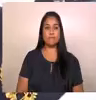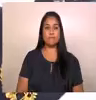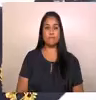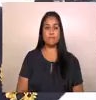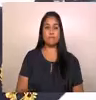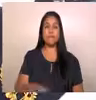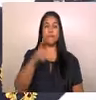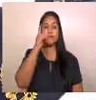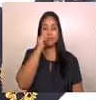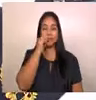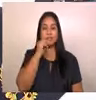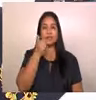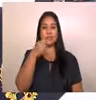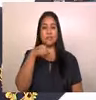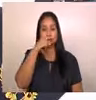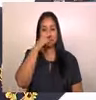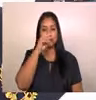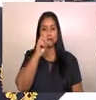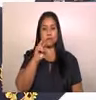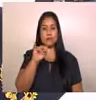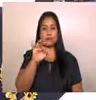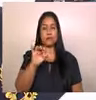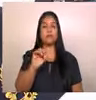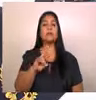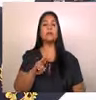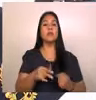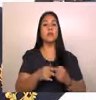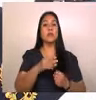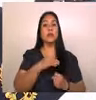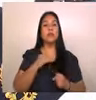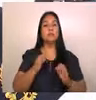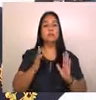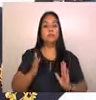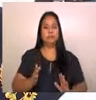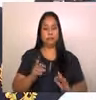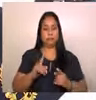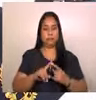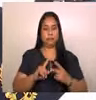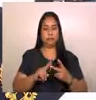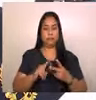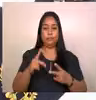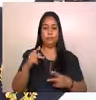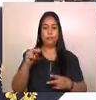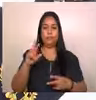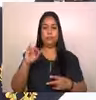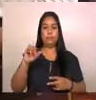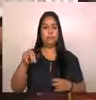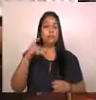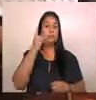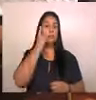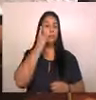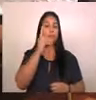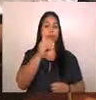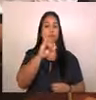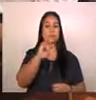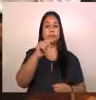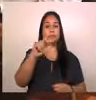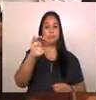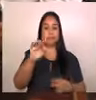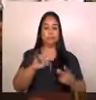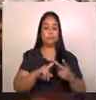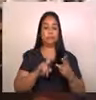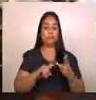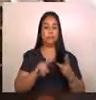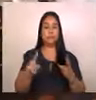Señor Antonio Romero, viceministro de Inversión y Competencia, Karin Adonis, directora de DIACO, Froilán